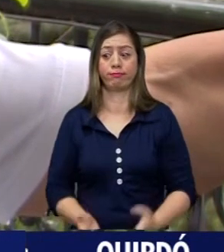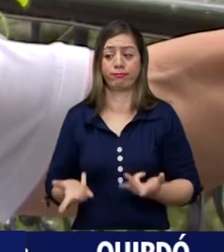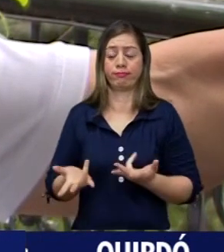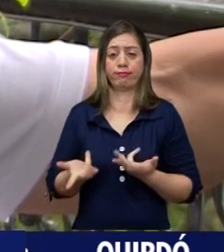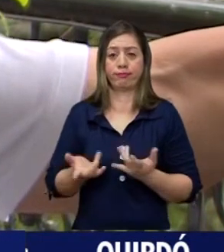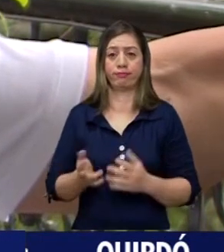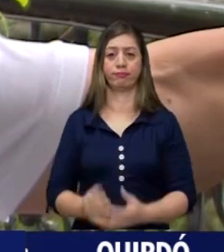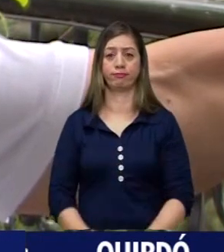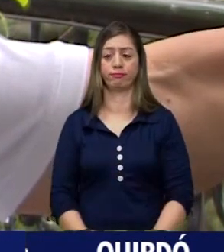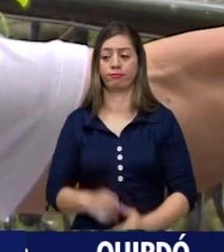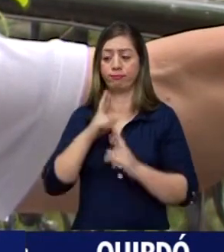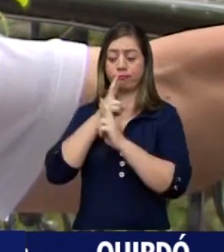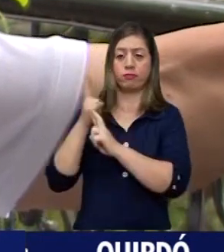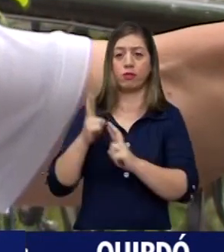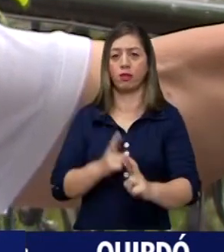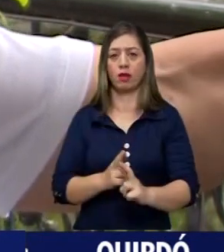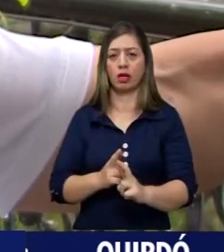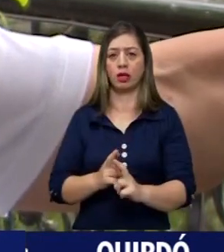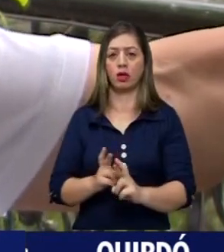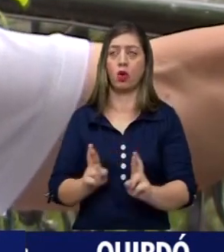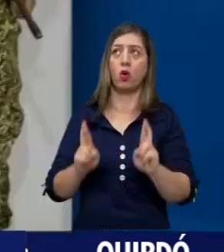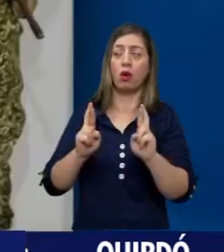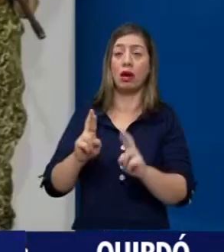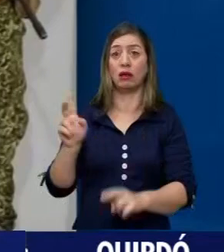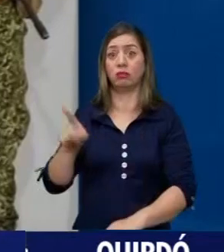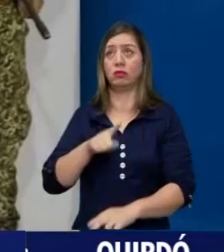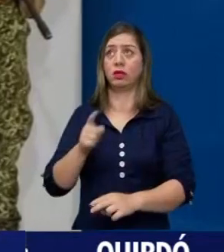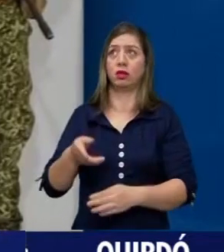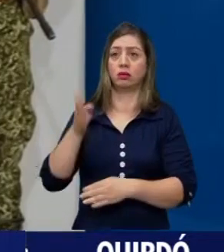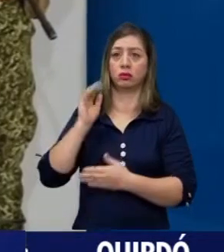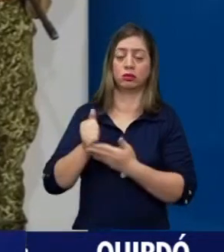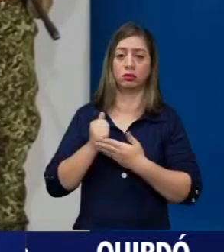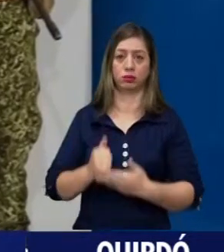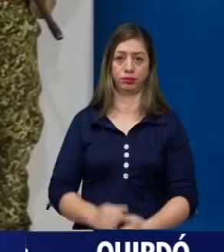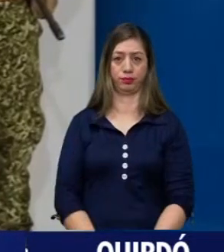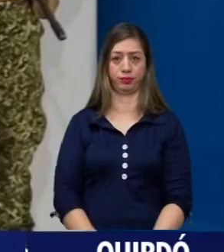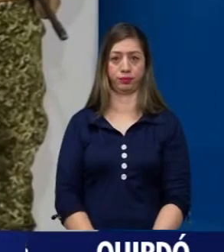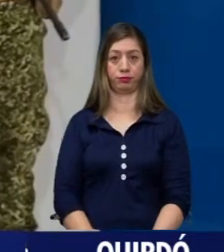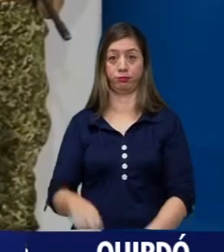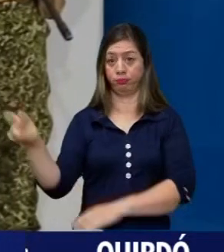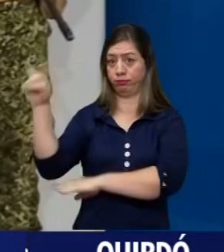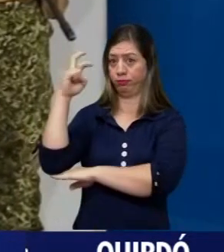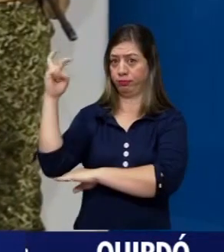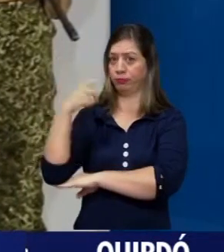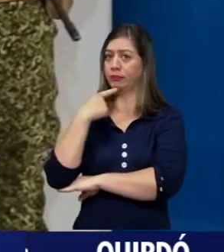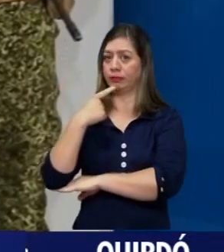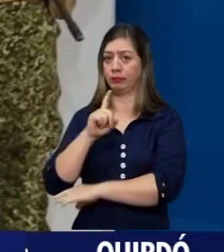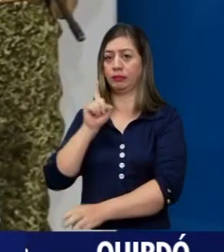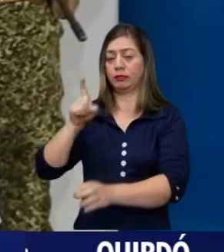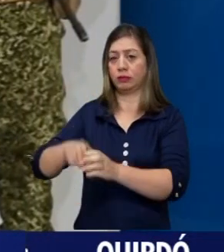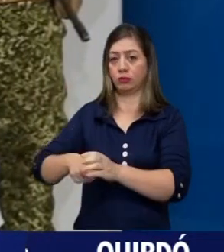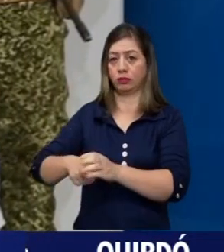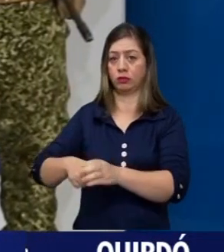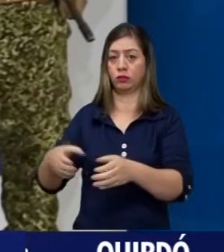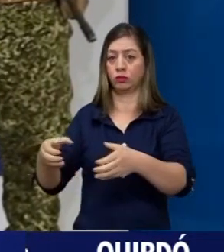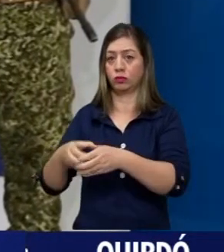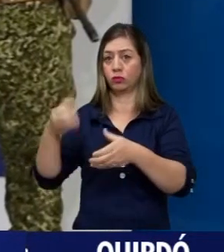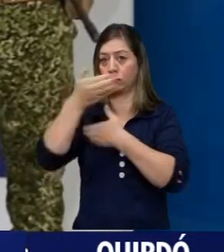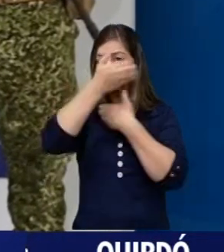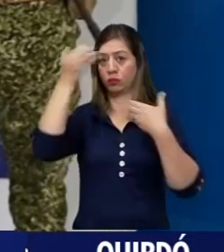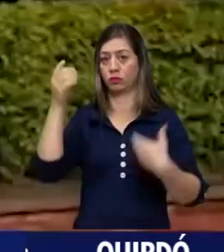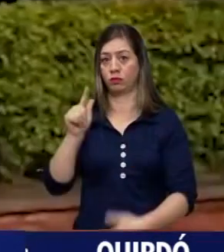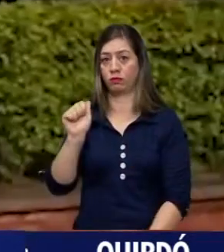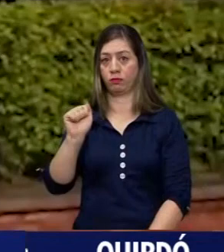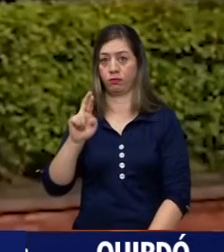pendientes, de que se dé un milagro y no sea. La fiscalía indicó que los detenidos pertenecerían a la disidencia Jaime Martínez de las